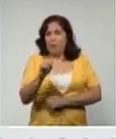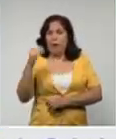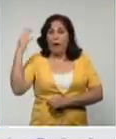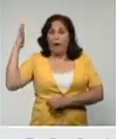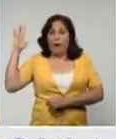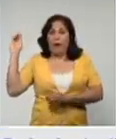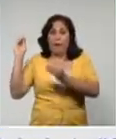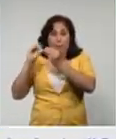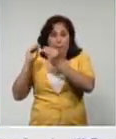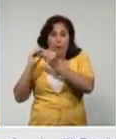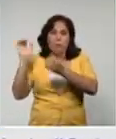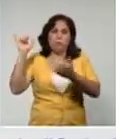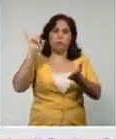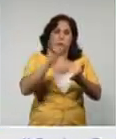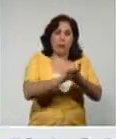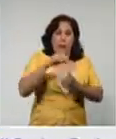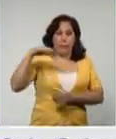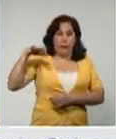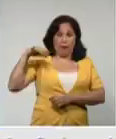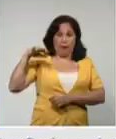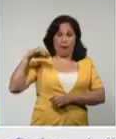En Pinar del Río, los 2 casos que se